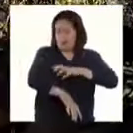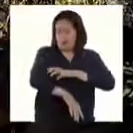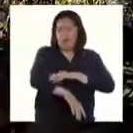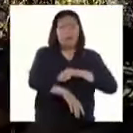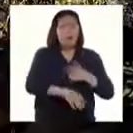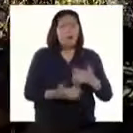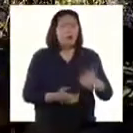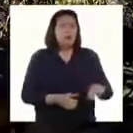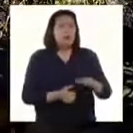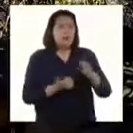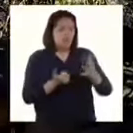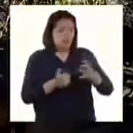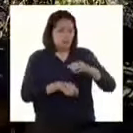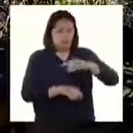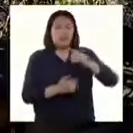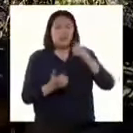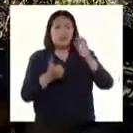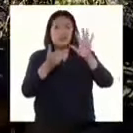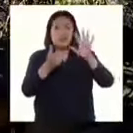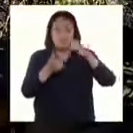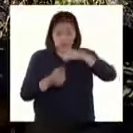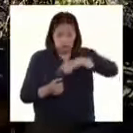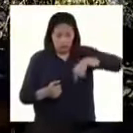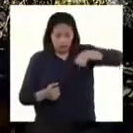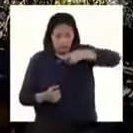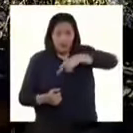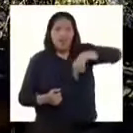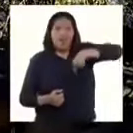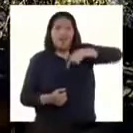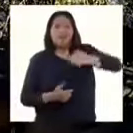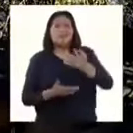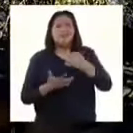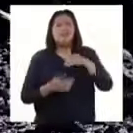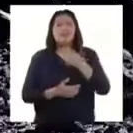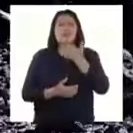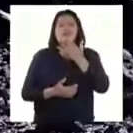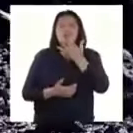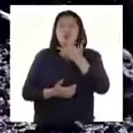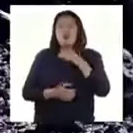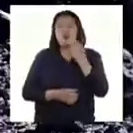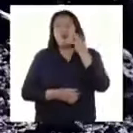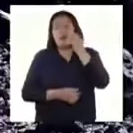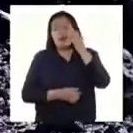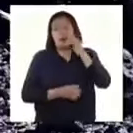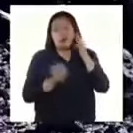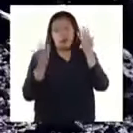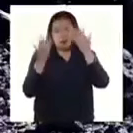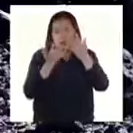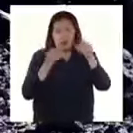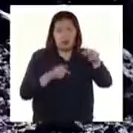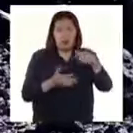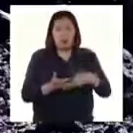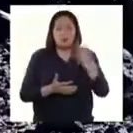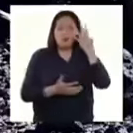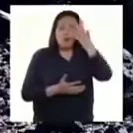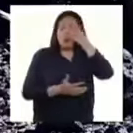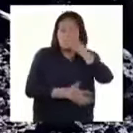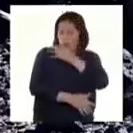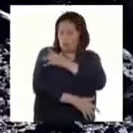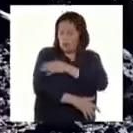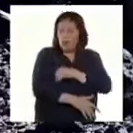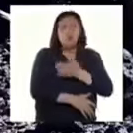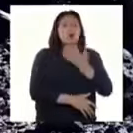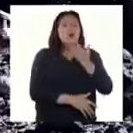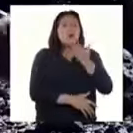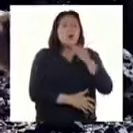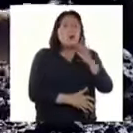y 9 anillos anchos de un marcado color café oscuro. Su bello y abrigador pelaje es de